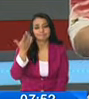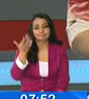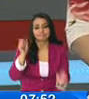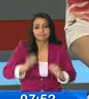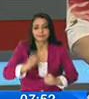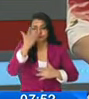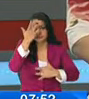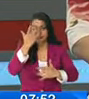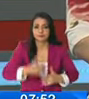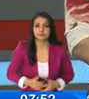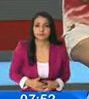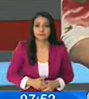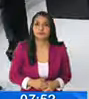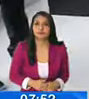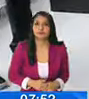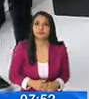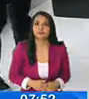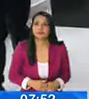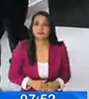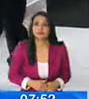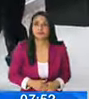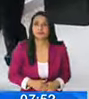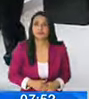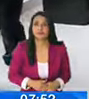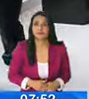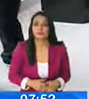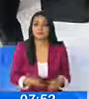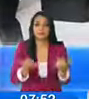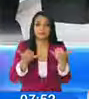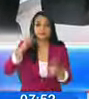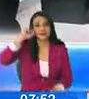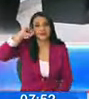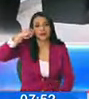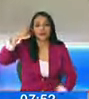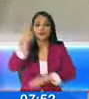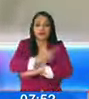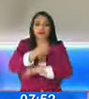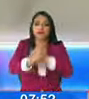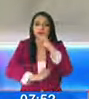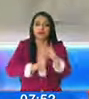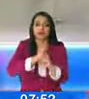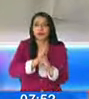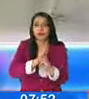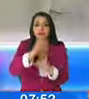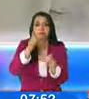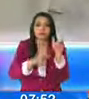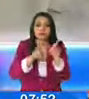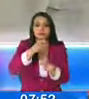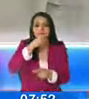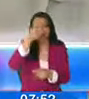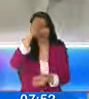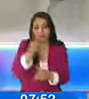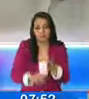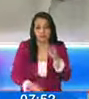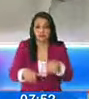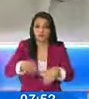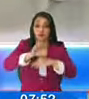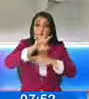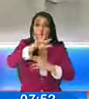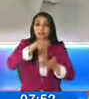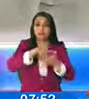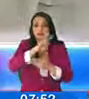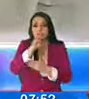Veamos un reporte. Hoy se recuerda el Día Internacional del Alzheimer. En Ecuador, 4.463 afectados